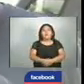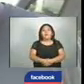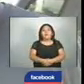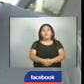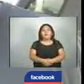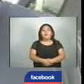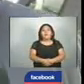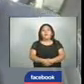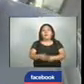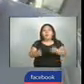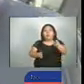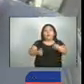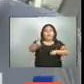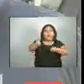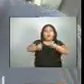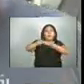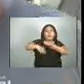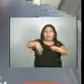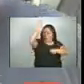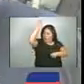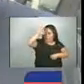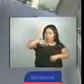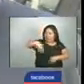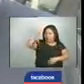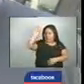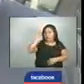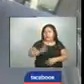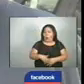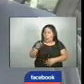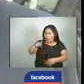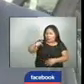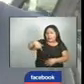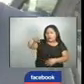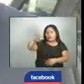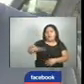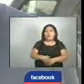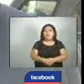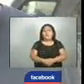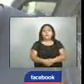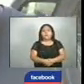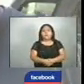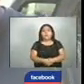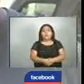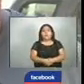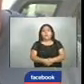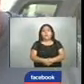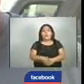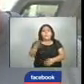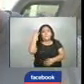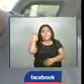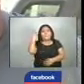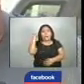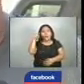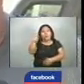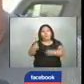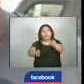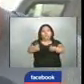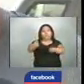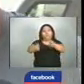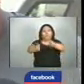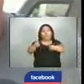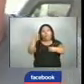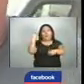¿y el camión se dio a la fuga? Ahorita se va yendo, chamaco, ahorita va yendo. Es una cabina blanca, okay. Cabina blanca,